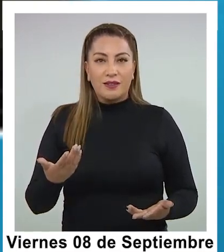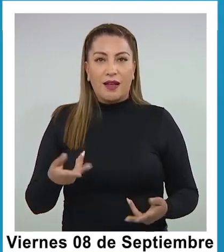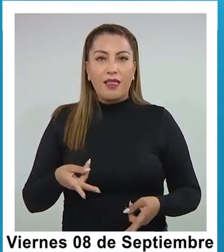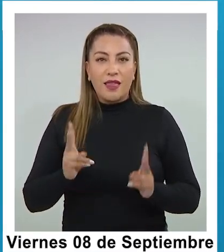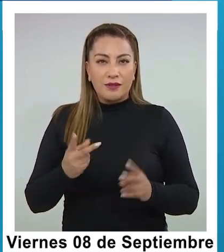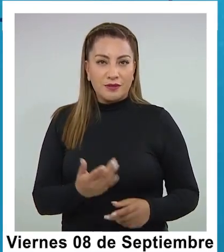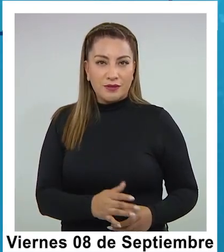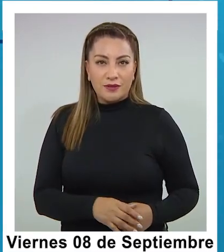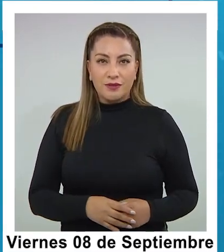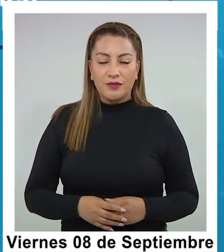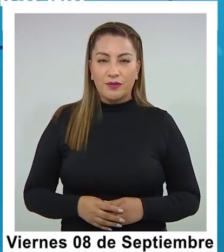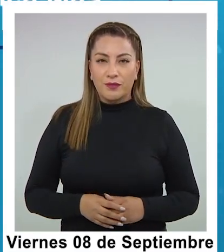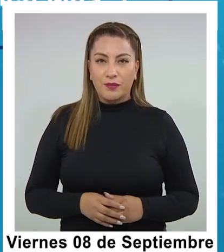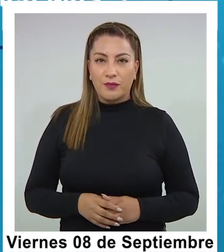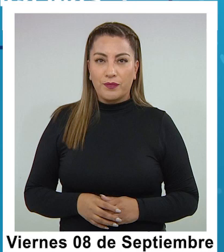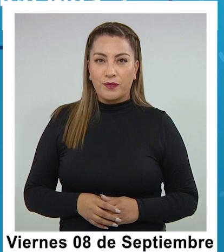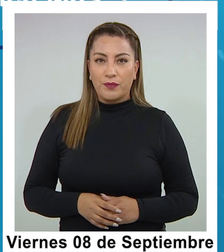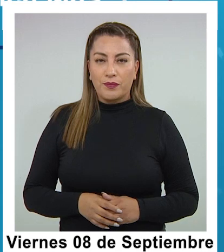derecho.